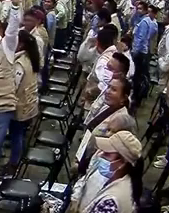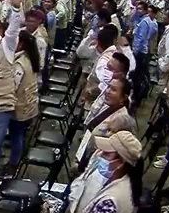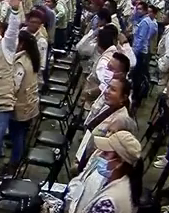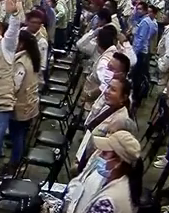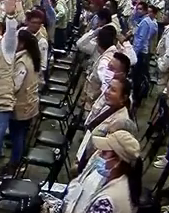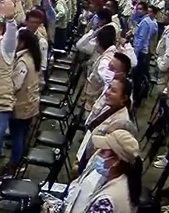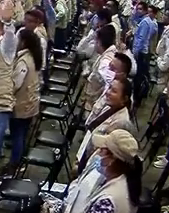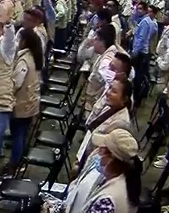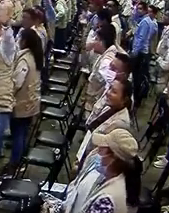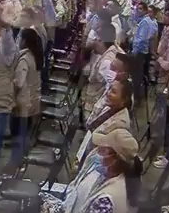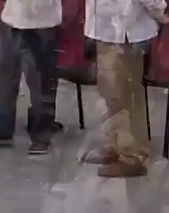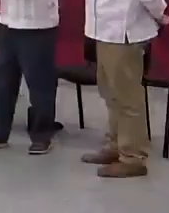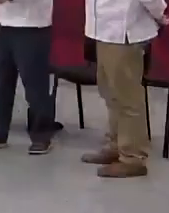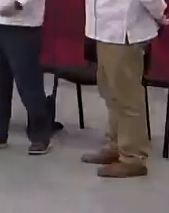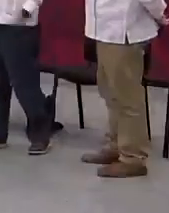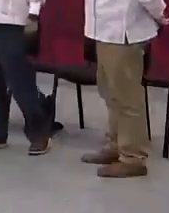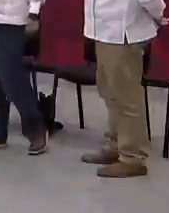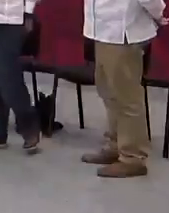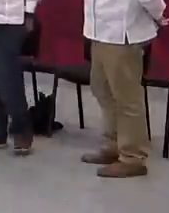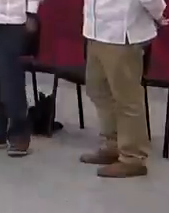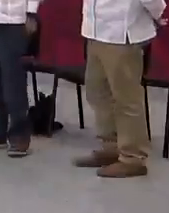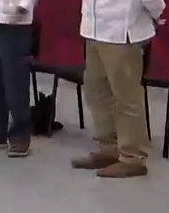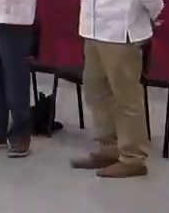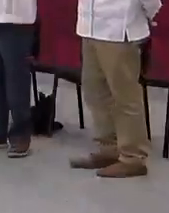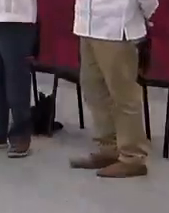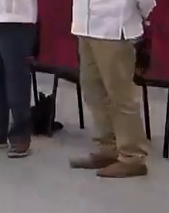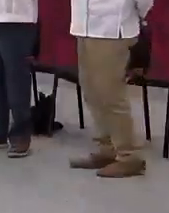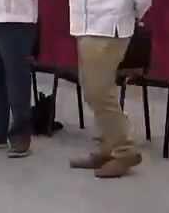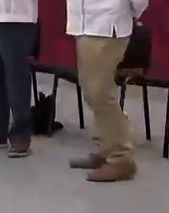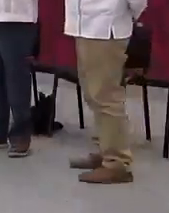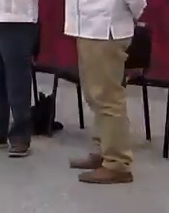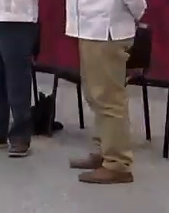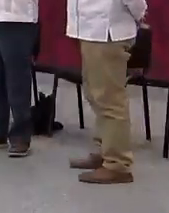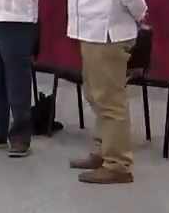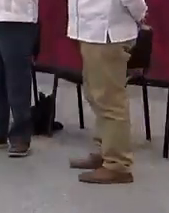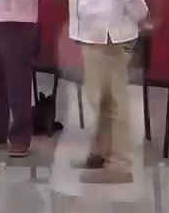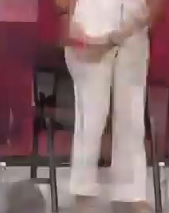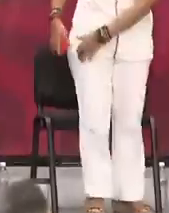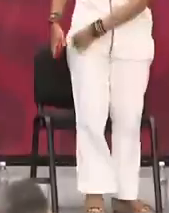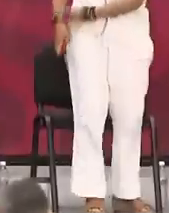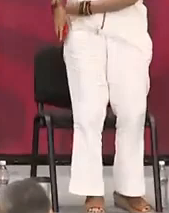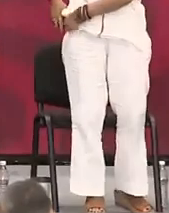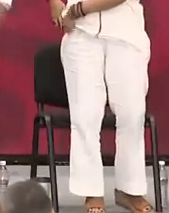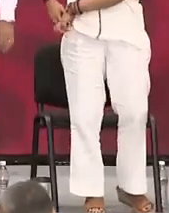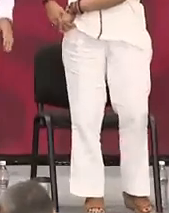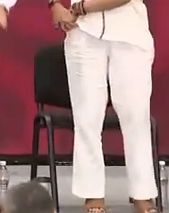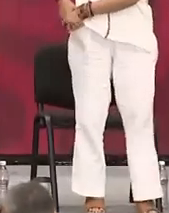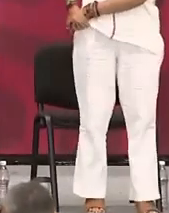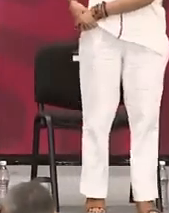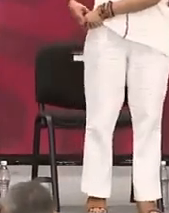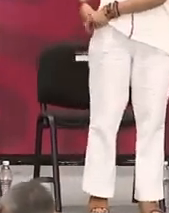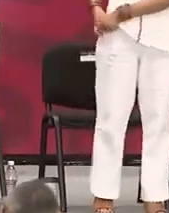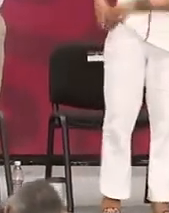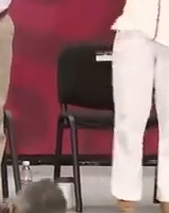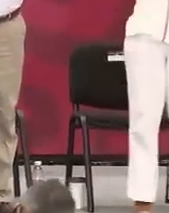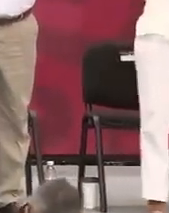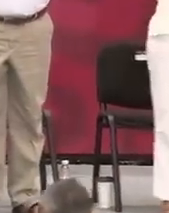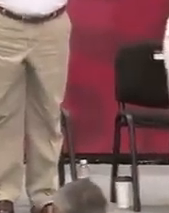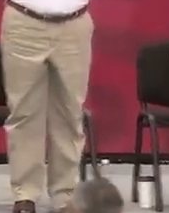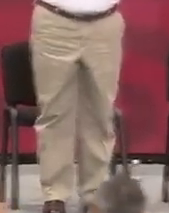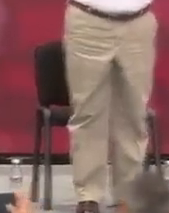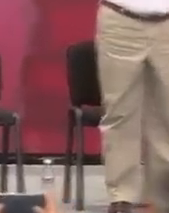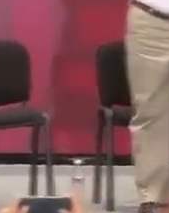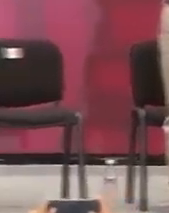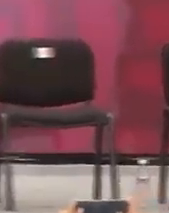De esta manera concluye este evento. Se despide de ustedes el presidente de los Estados Unidos Mexicanos, licenciado